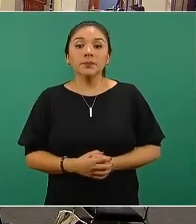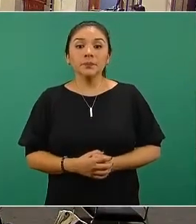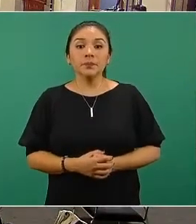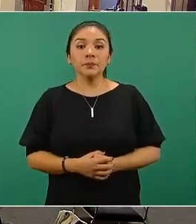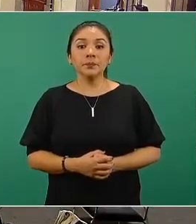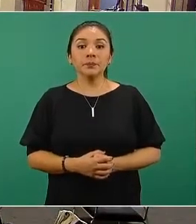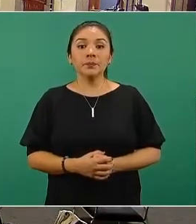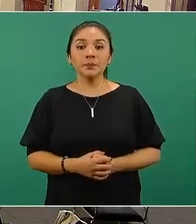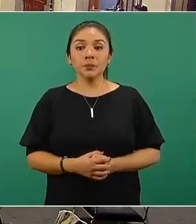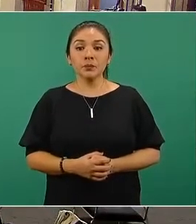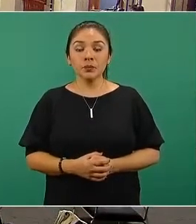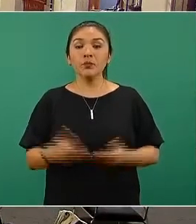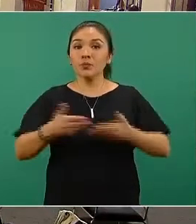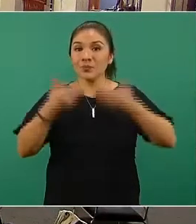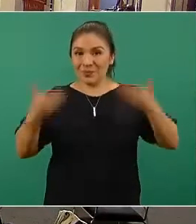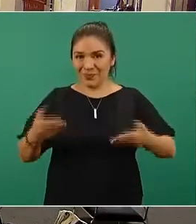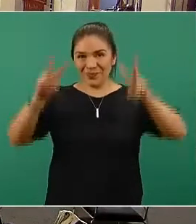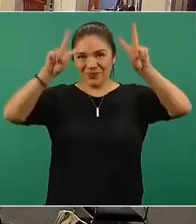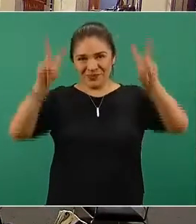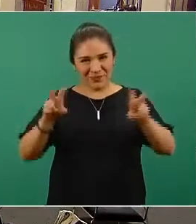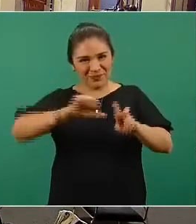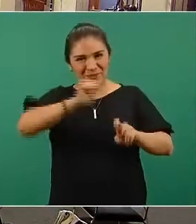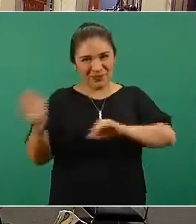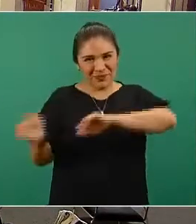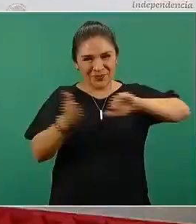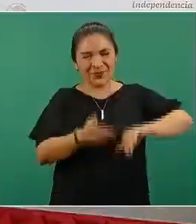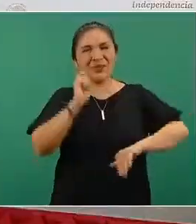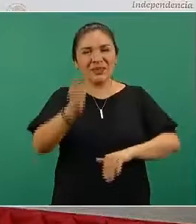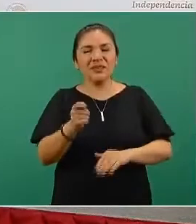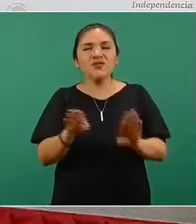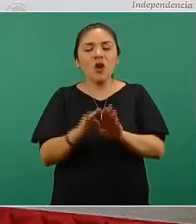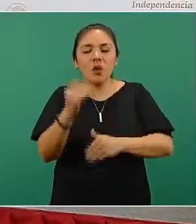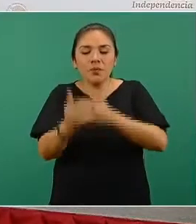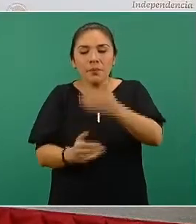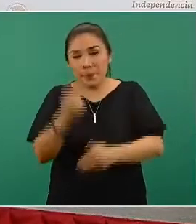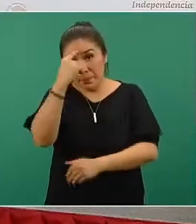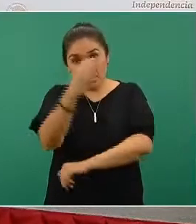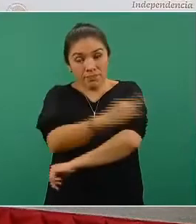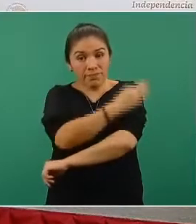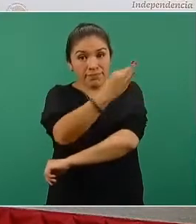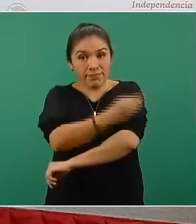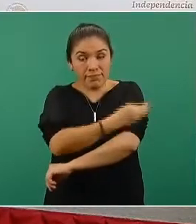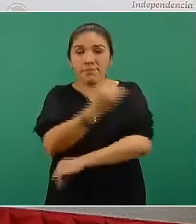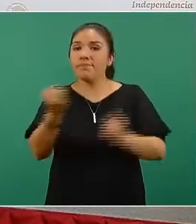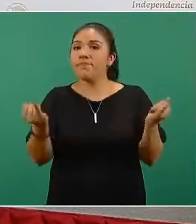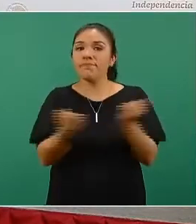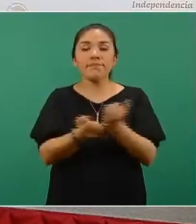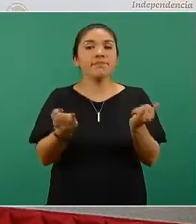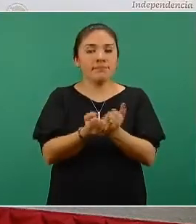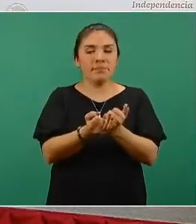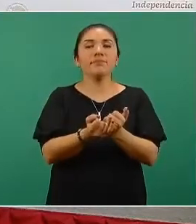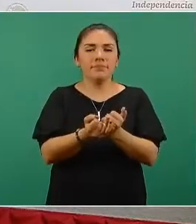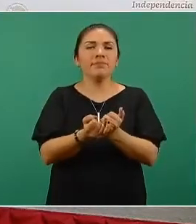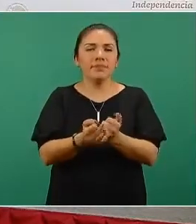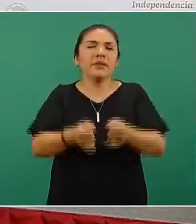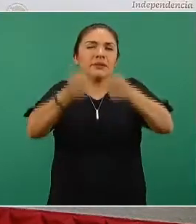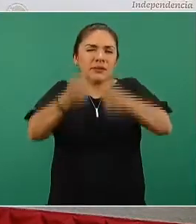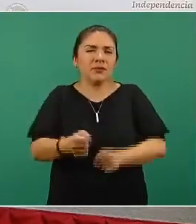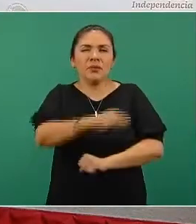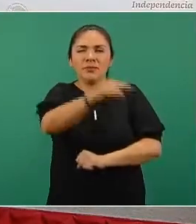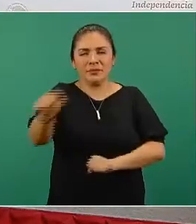Muy bien, pasamos al siguiente esquema, que es el avance que tenemos en vacunación, y como también ya seguramente